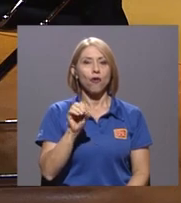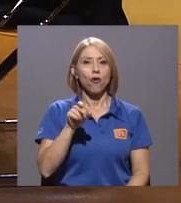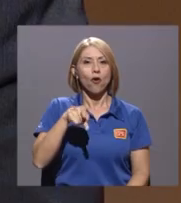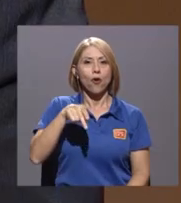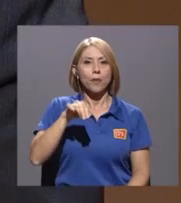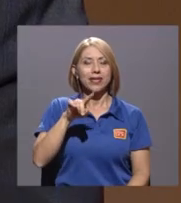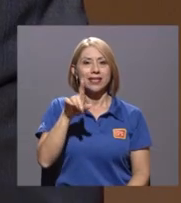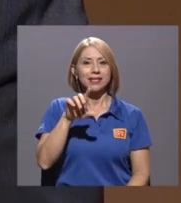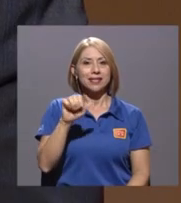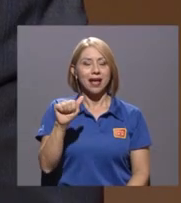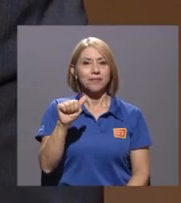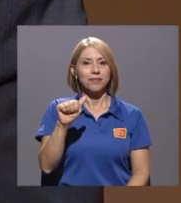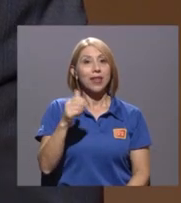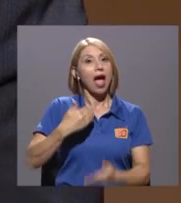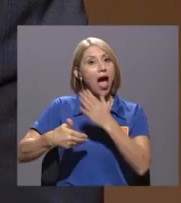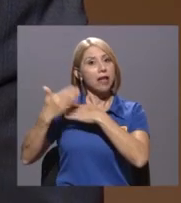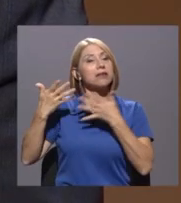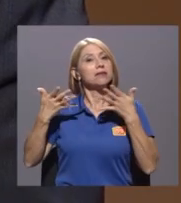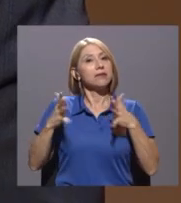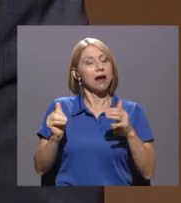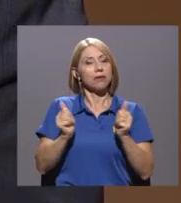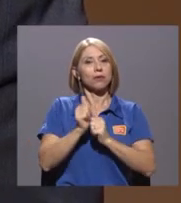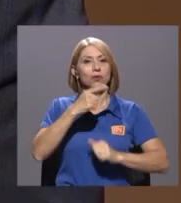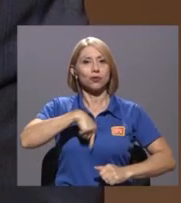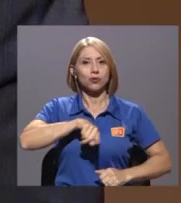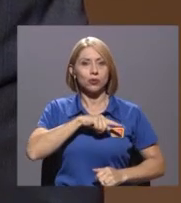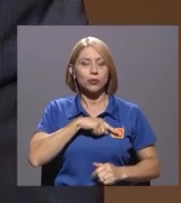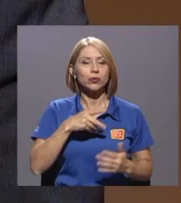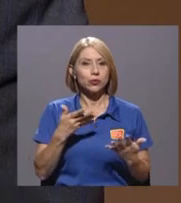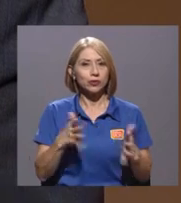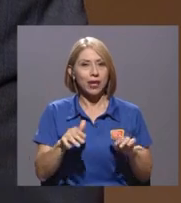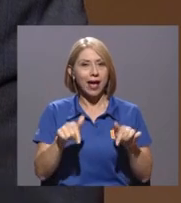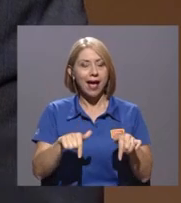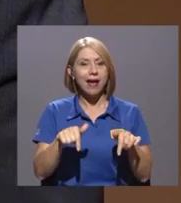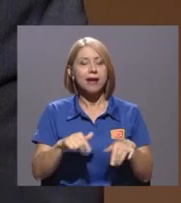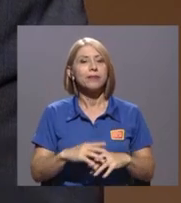pasado con nosotros y